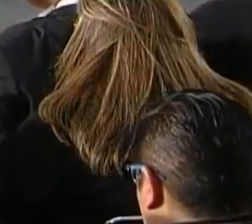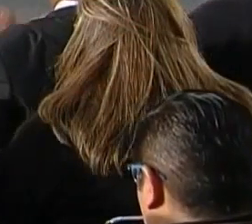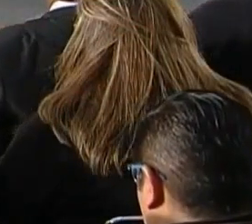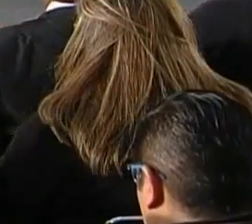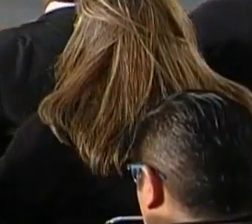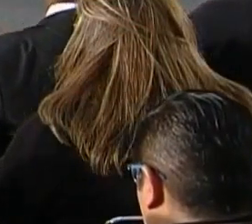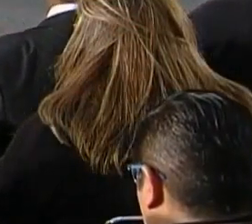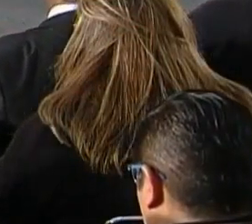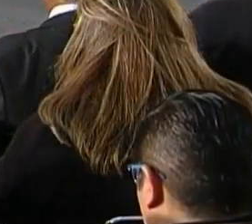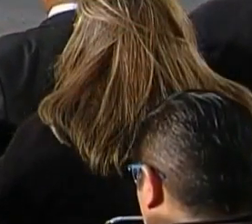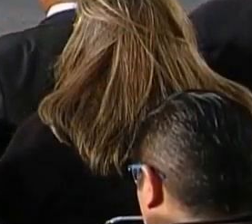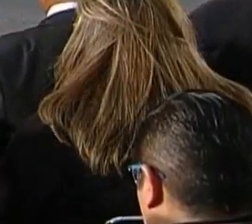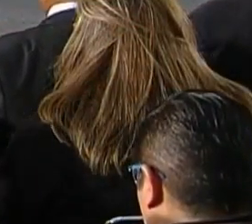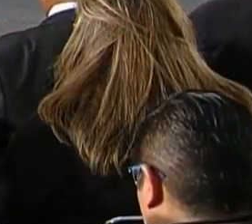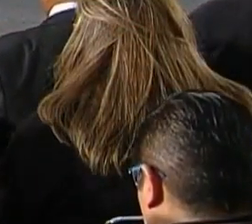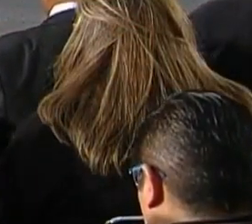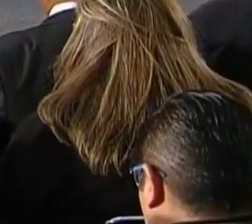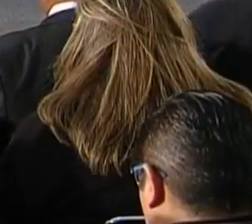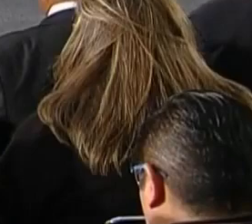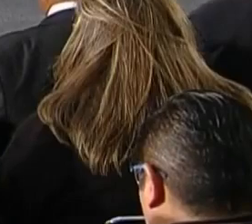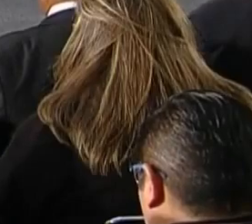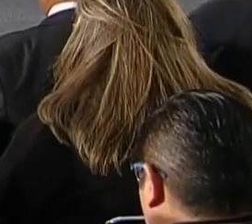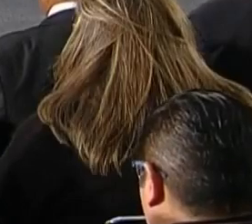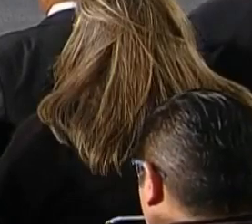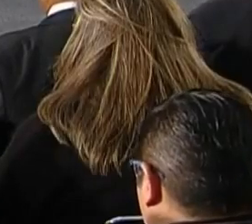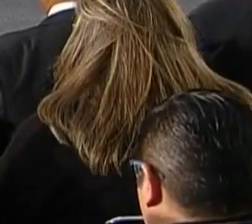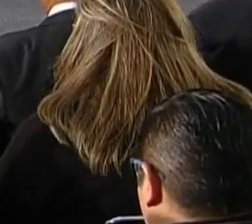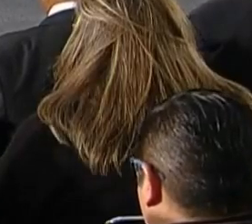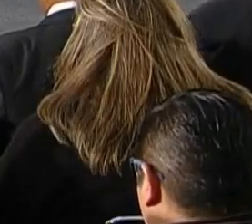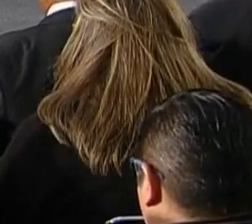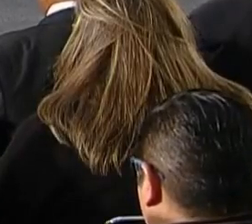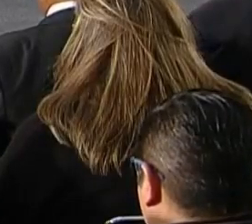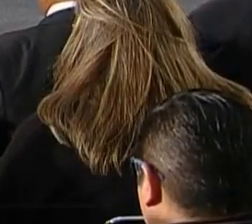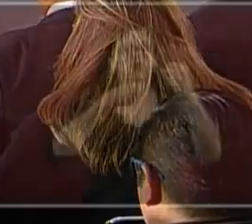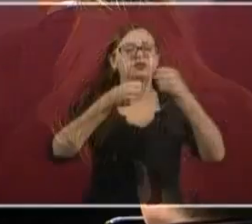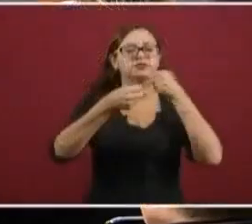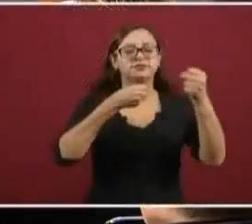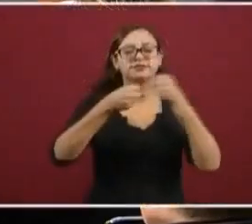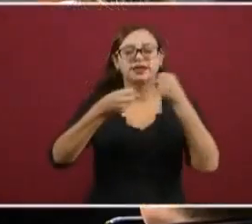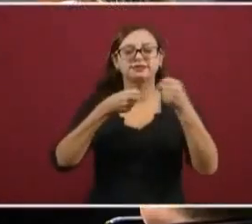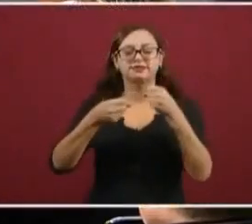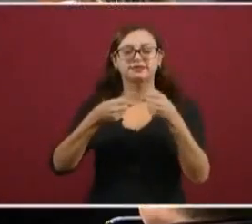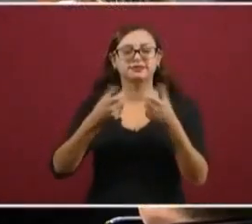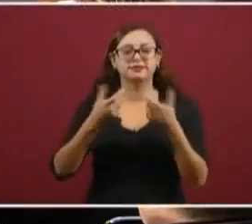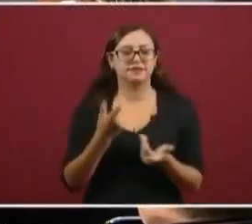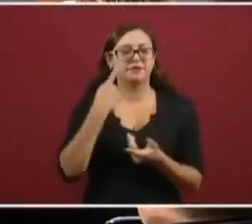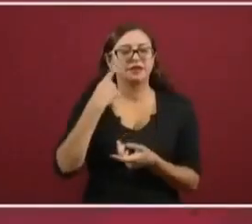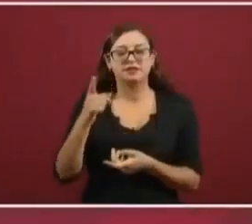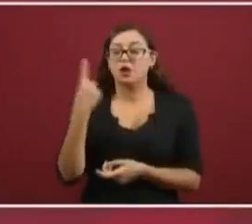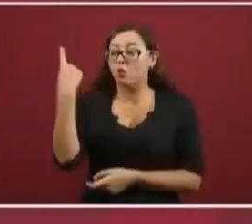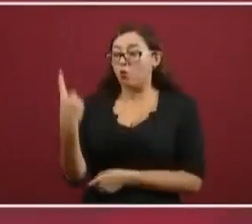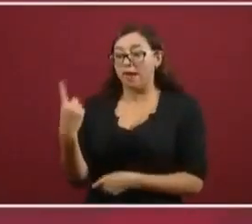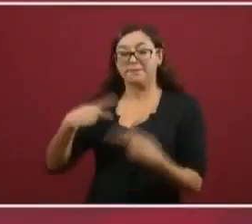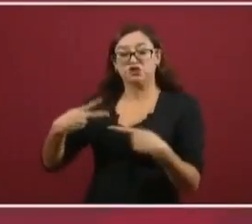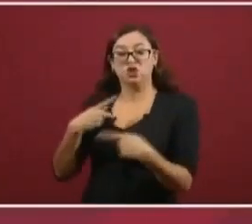para Cuántos periodistas alcanza un